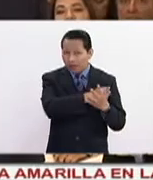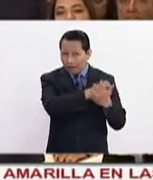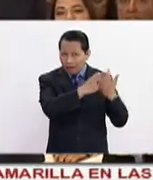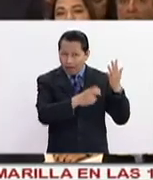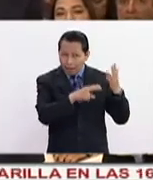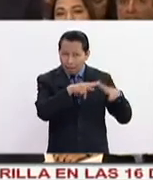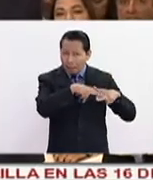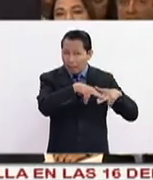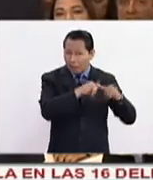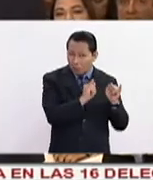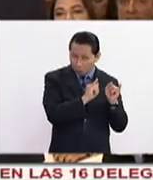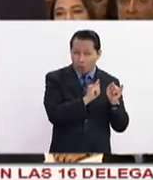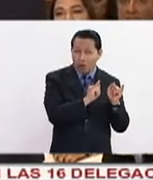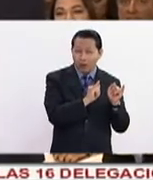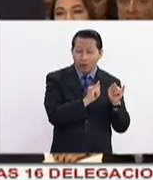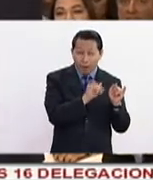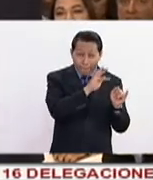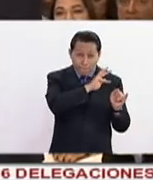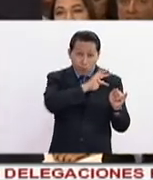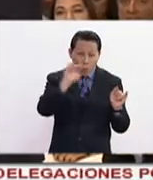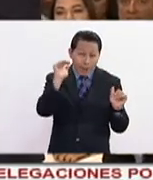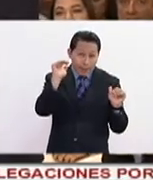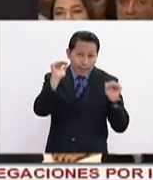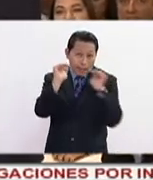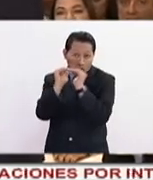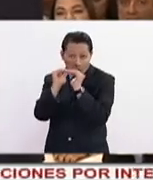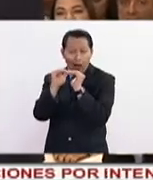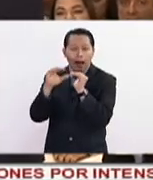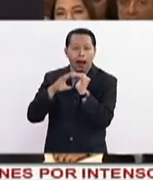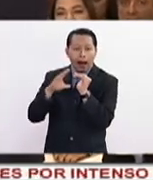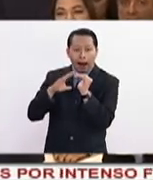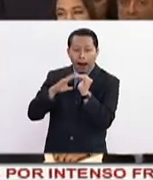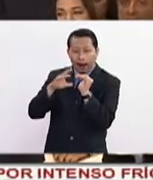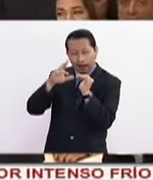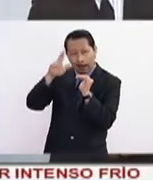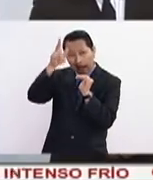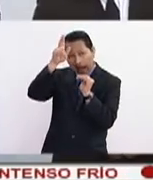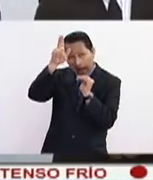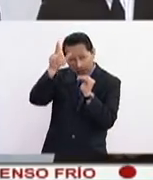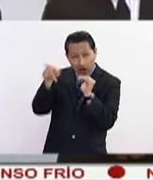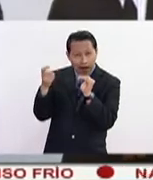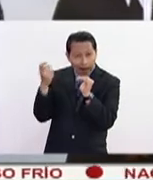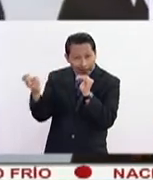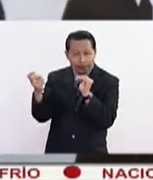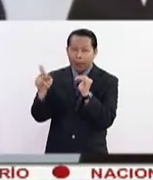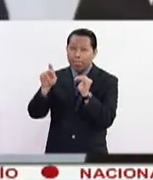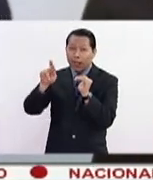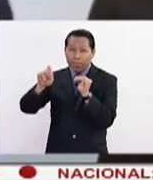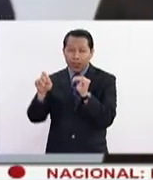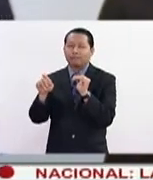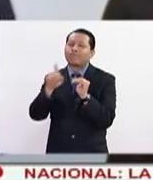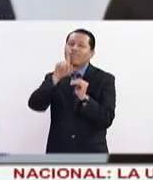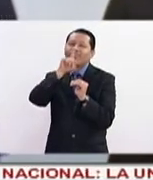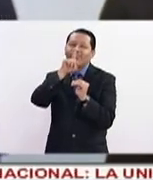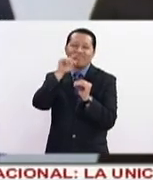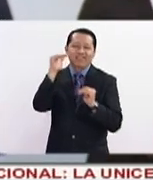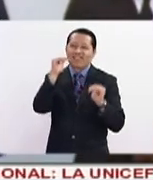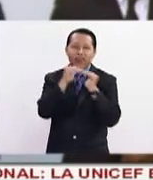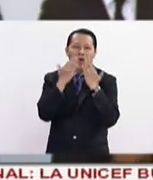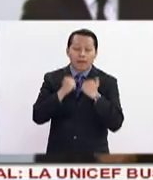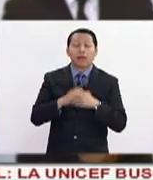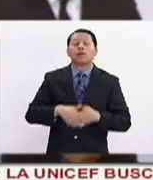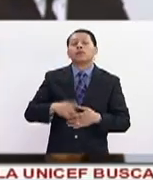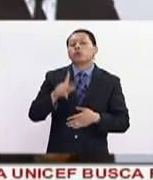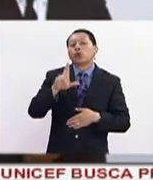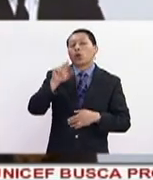llega a los talones a nuestro gallo Pepe Meade. No tenemos duda, Pepe, que tú eres la carta más